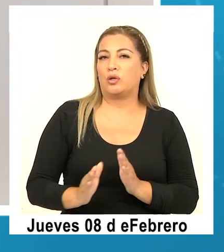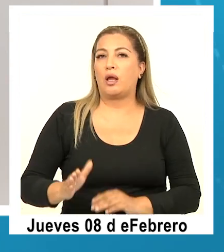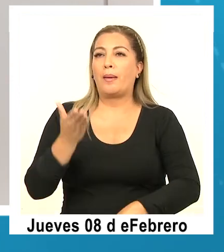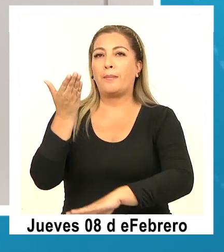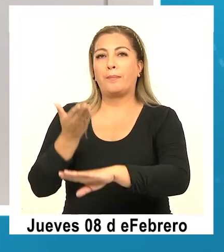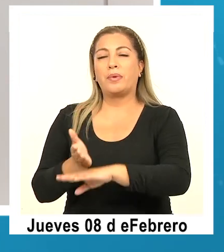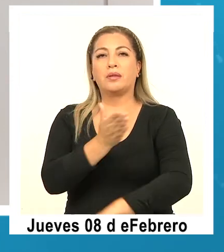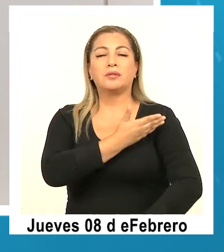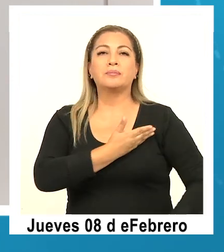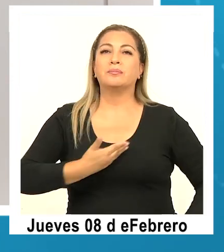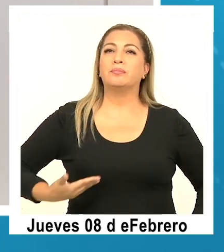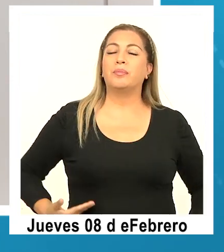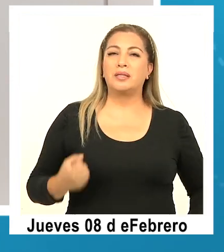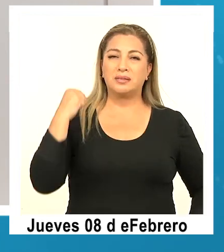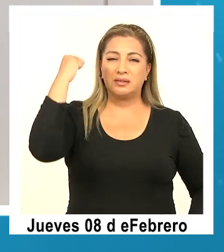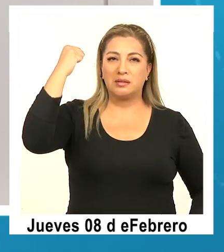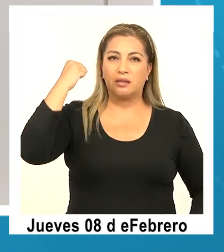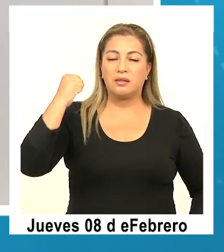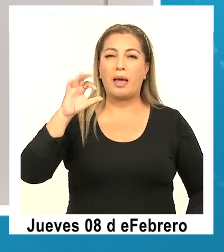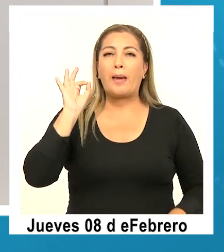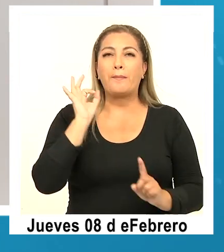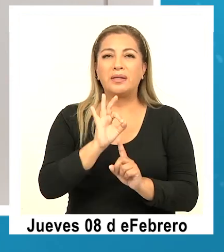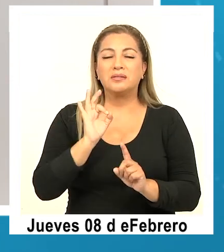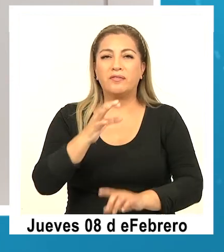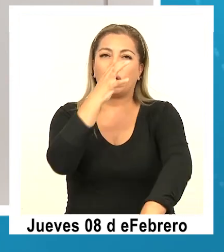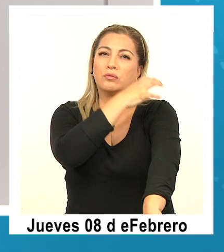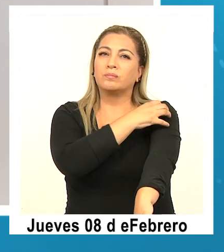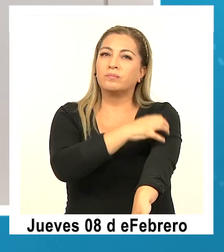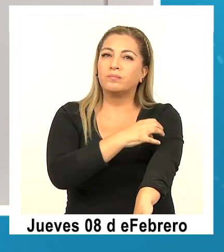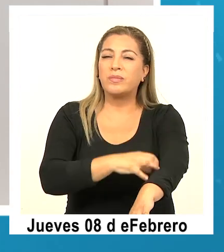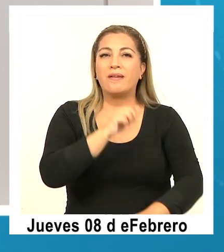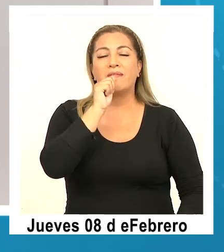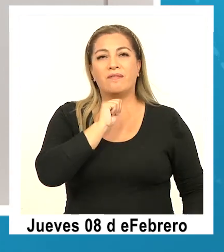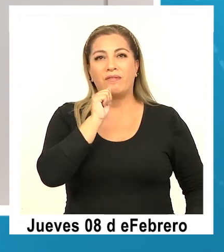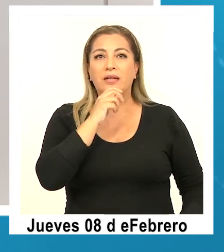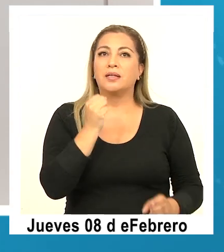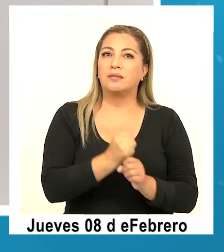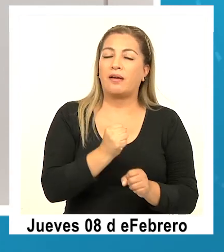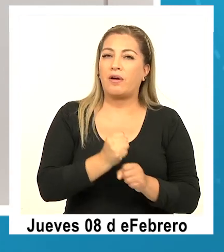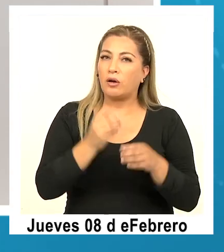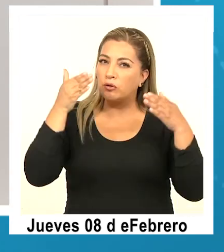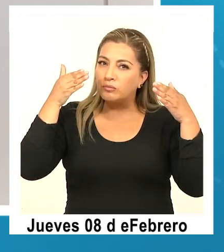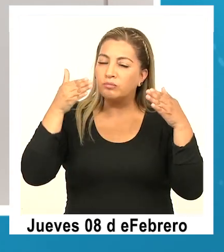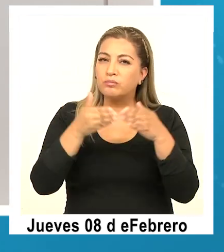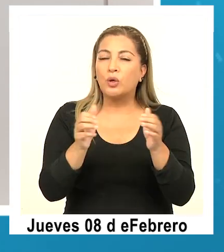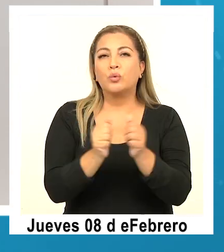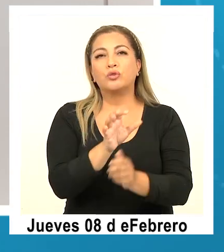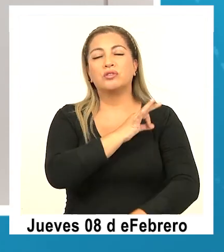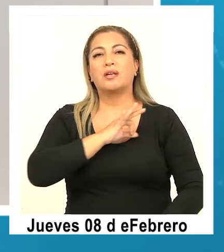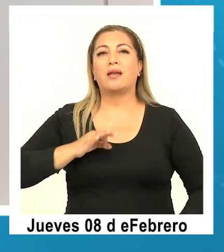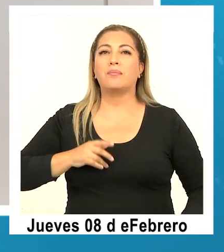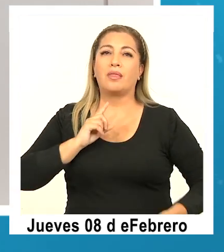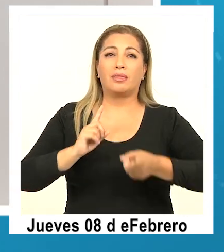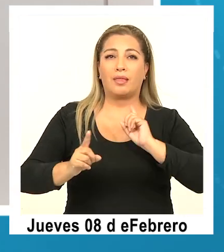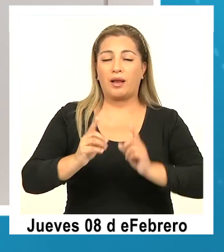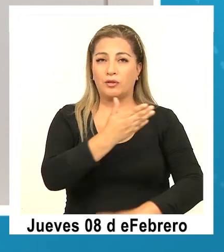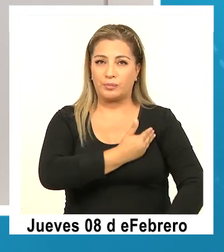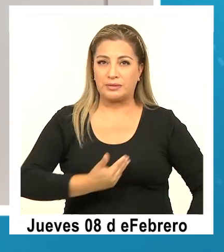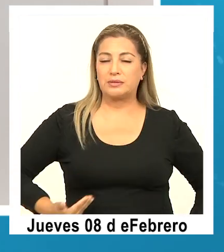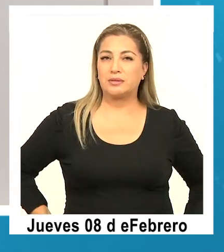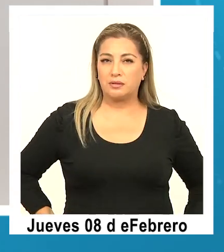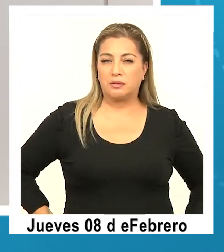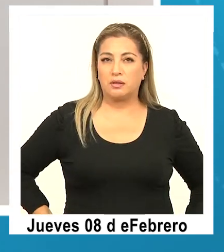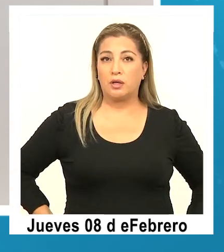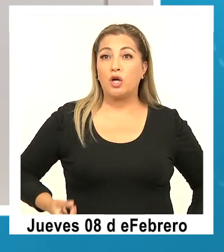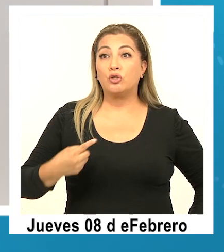presidente, mejorar la gestión, particularmente en las regiones. Hay un déficit en la gestión de los seremi, de los delegados, y